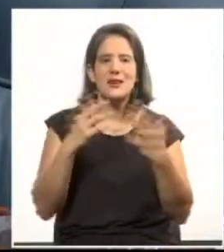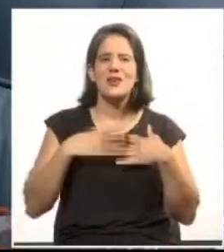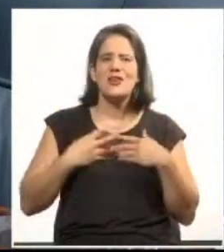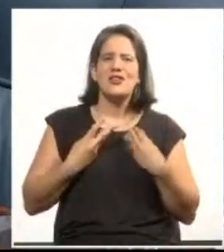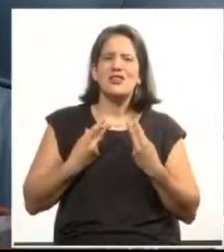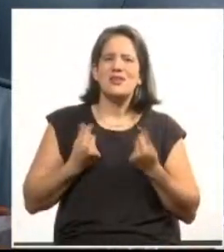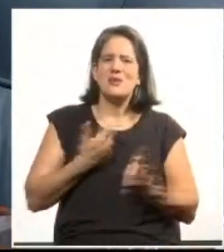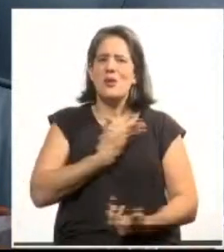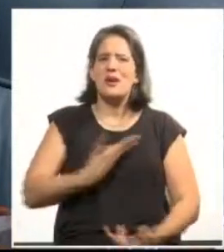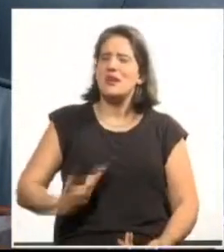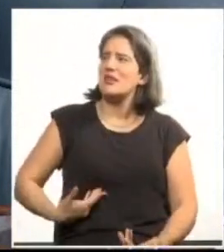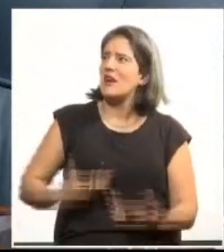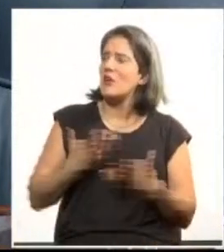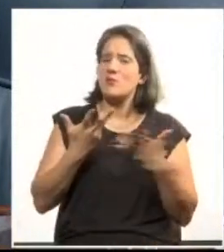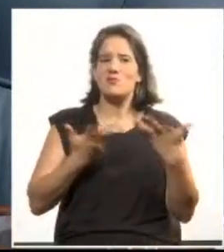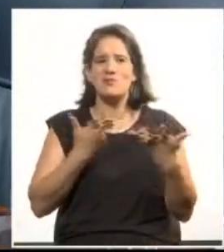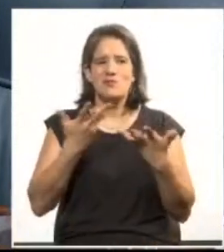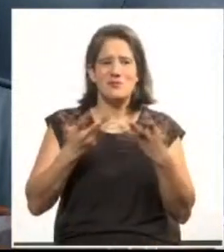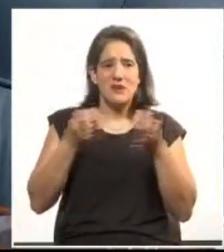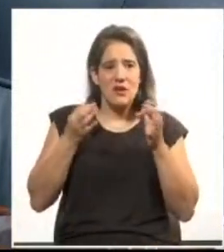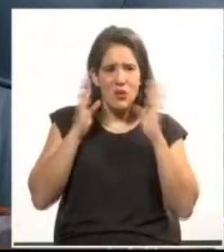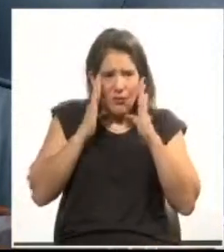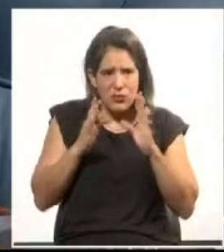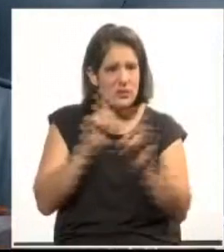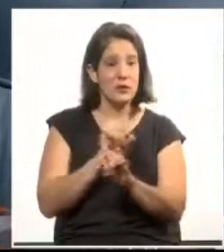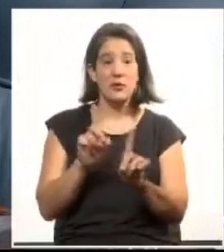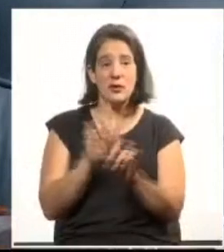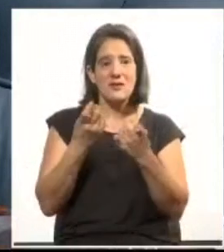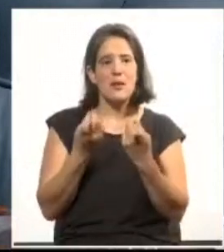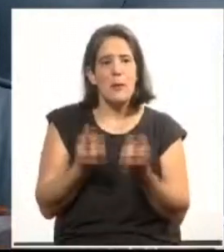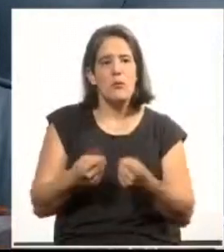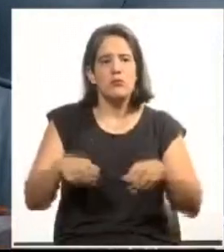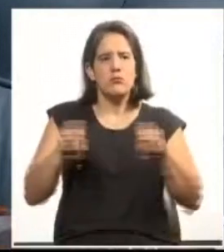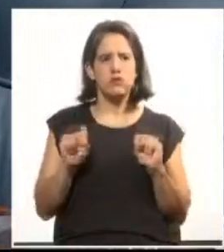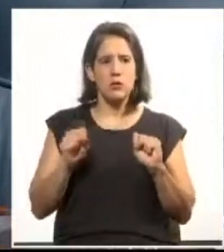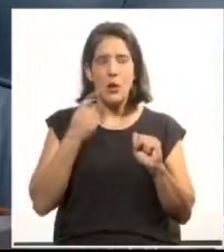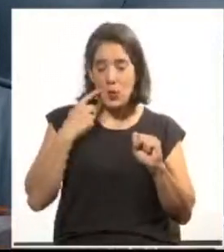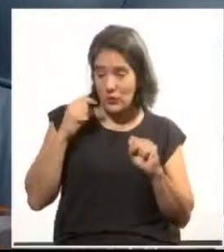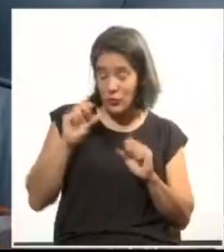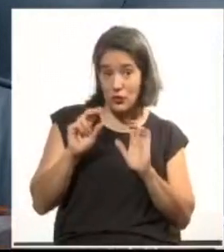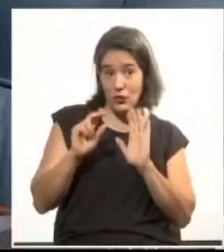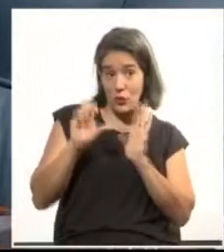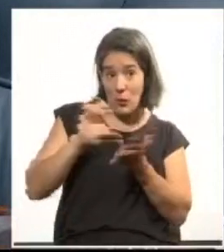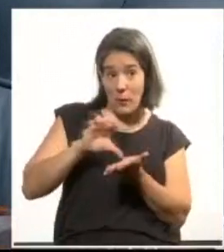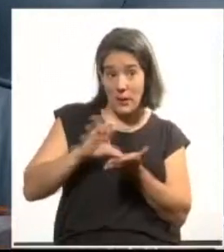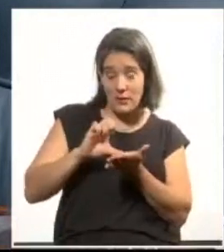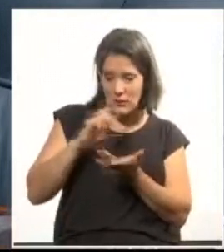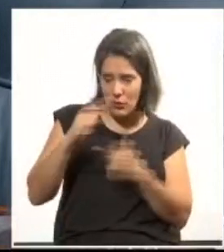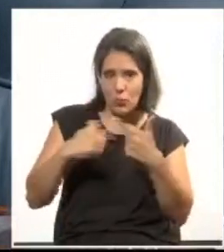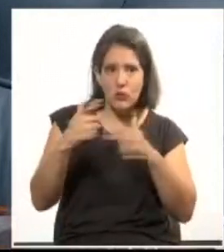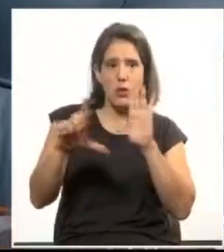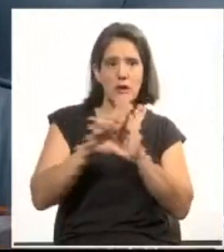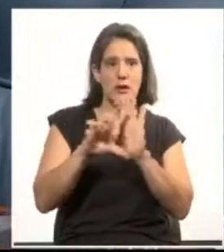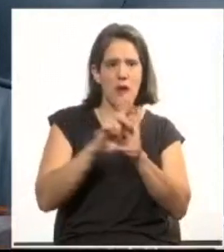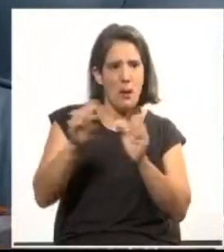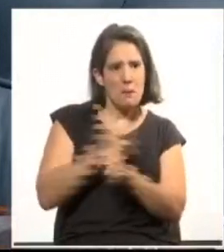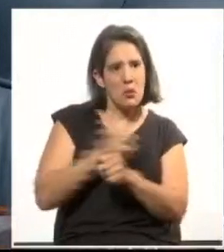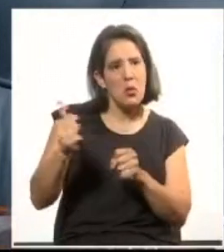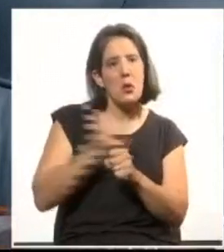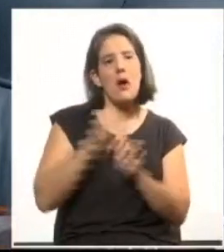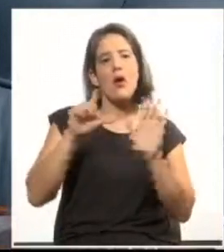que desde el Estado se esté atendiendo esta emergencia con la fuerza que requiere. Nuestro país avanzó mucho a nivel legislativo al aprobar la